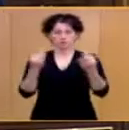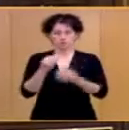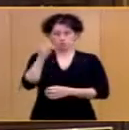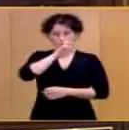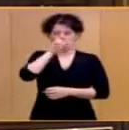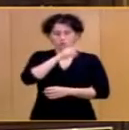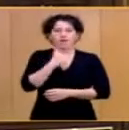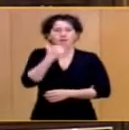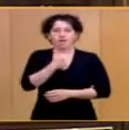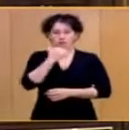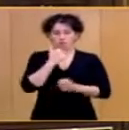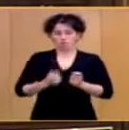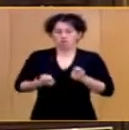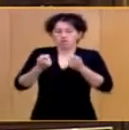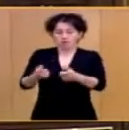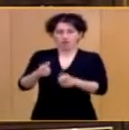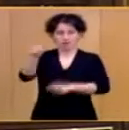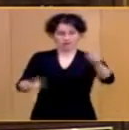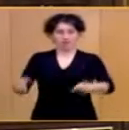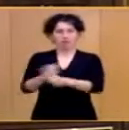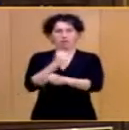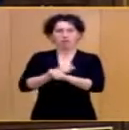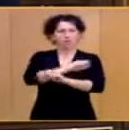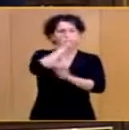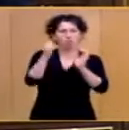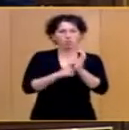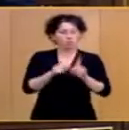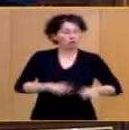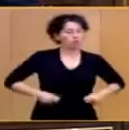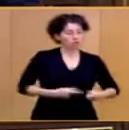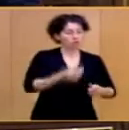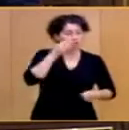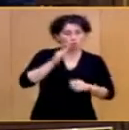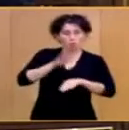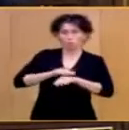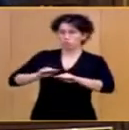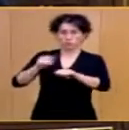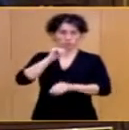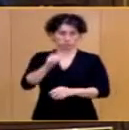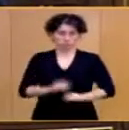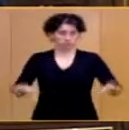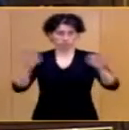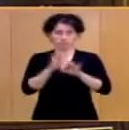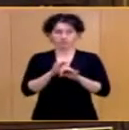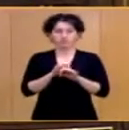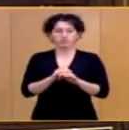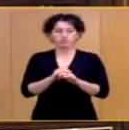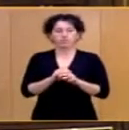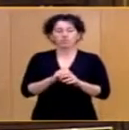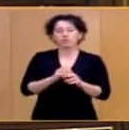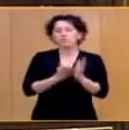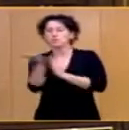transferir íntegramente a los trabajadores los costes de una crisis que no originaron. La alternativa a la crisis no